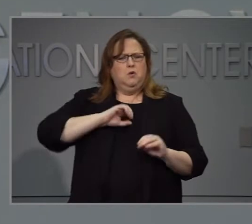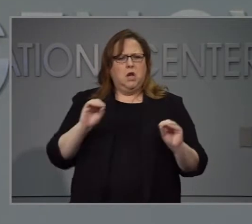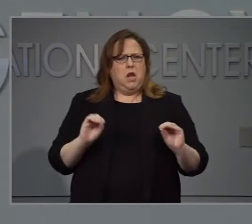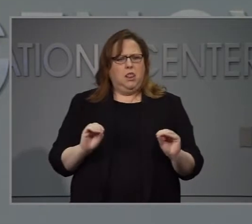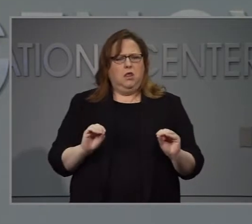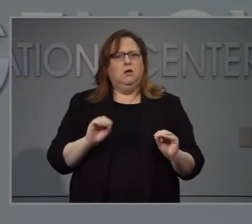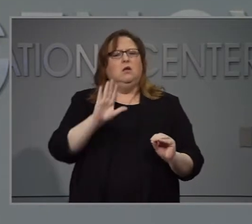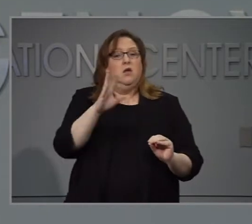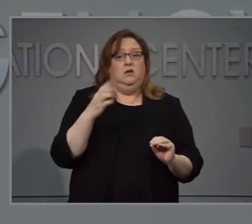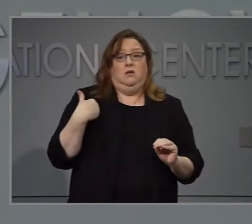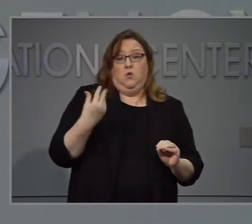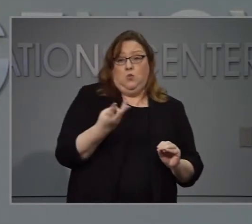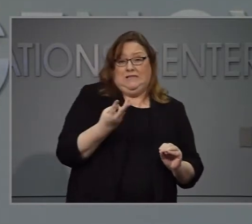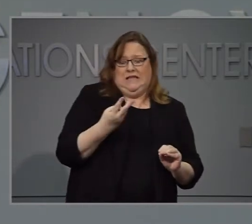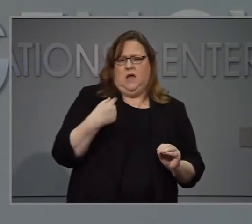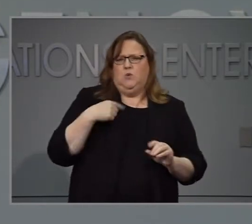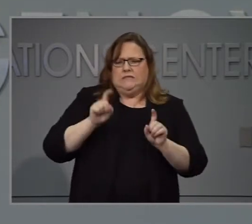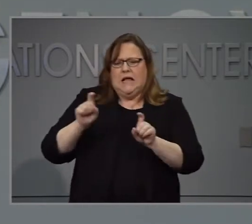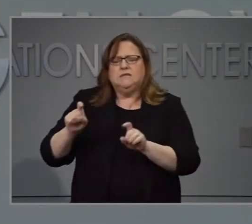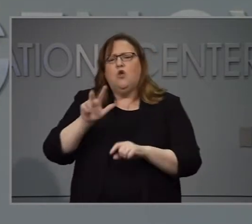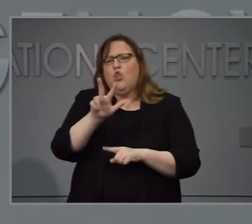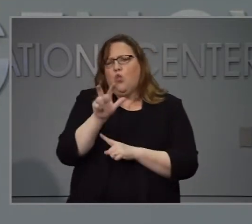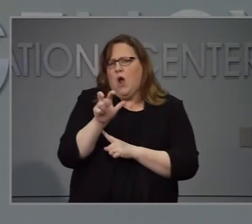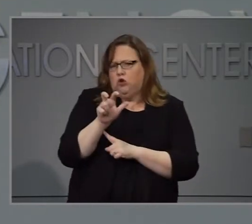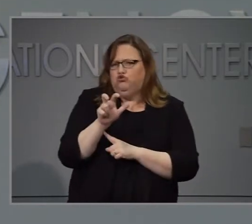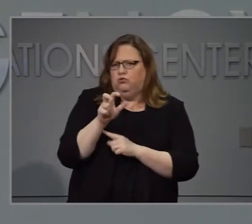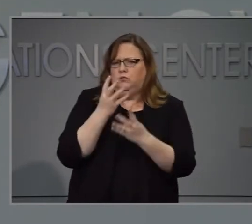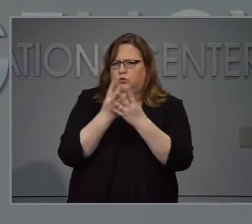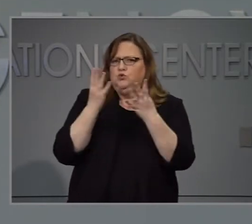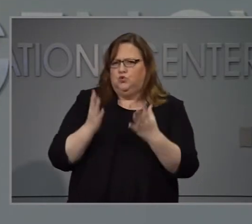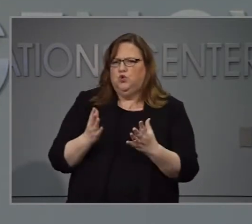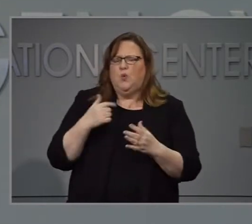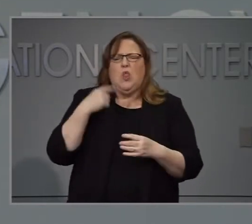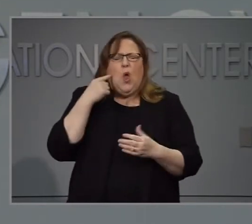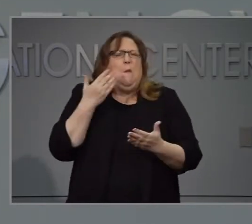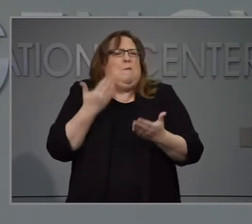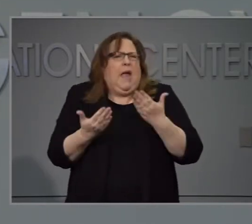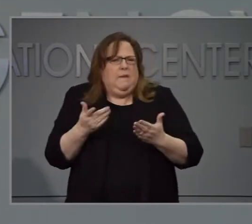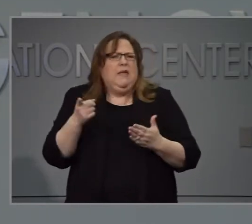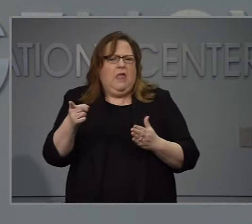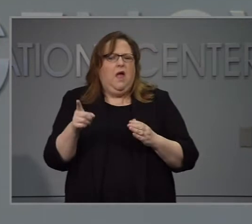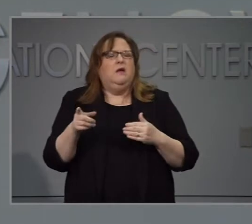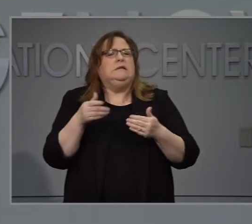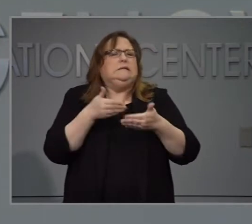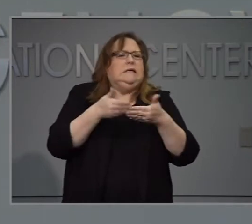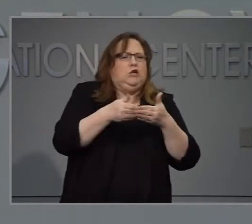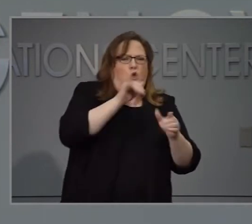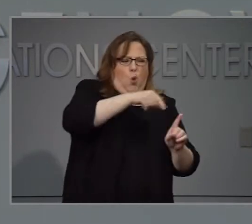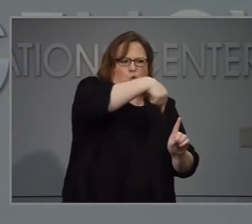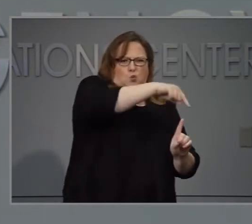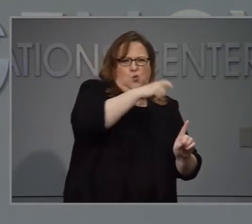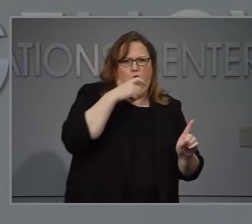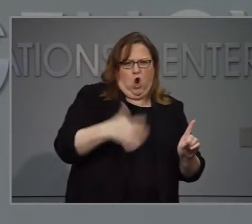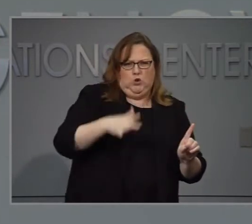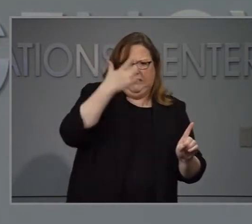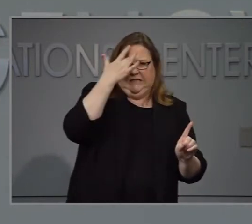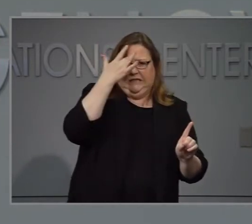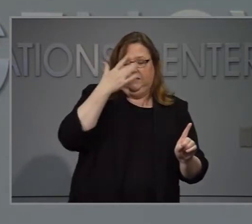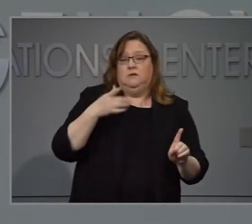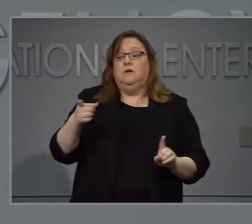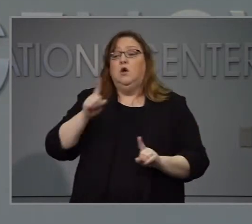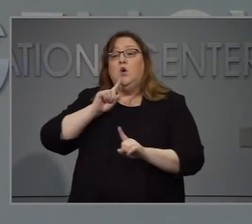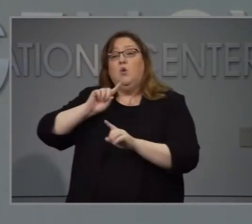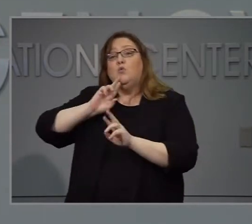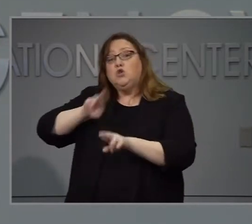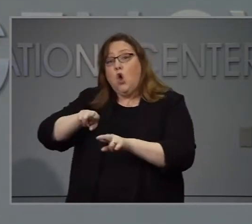300 delincuentes que se consideraba que habían estado expuestos tenemos los resultados de estas pruebas